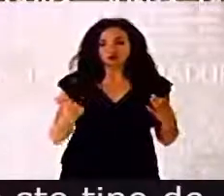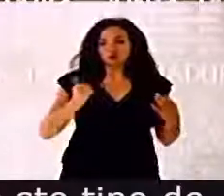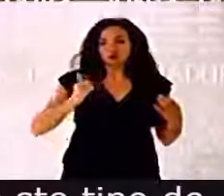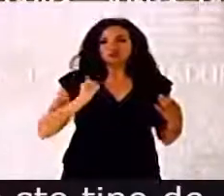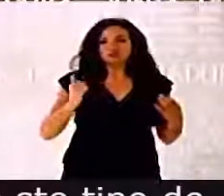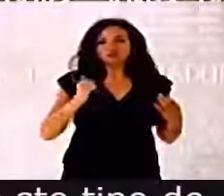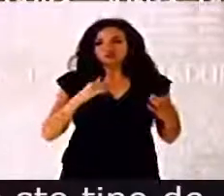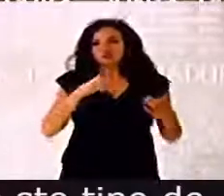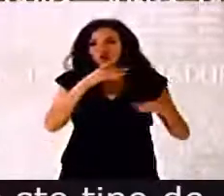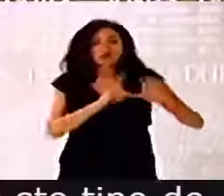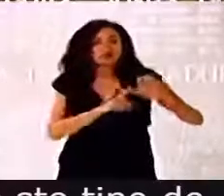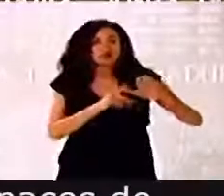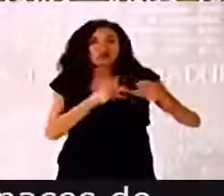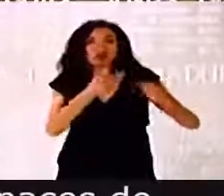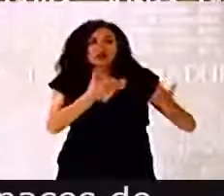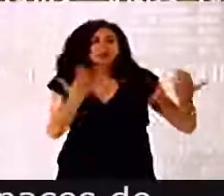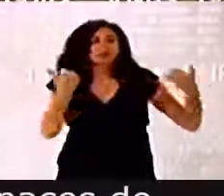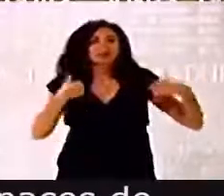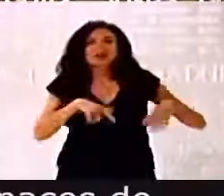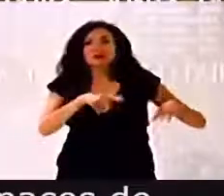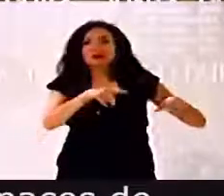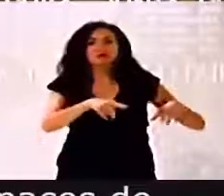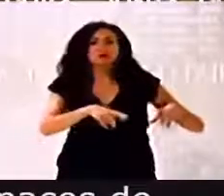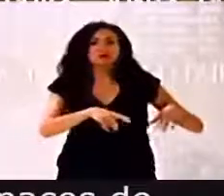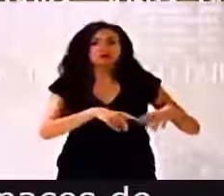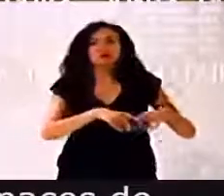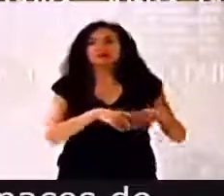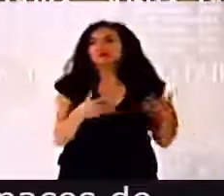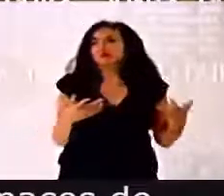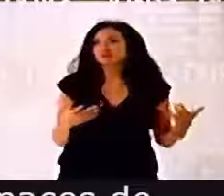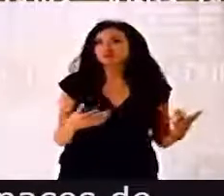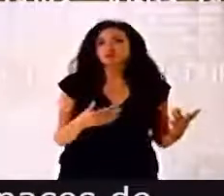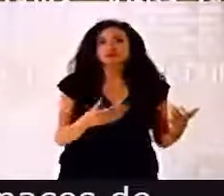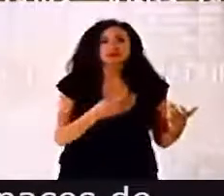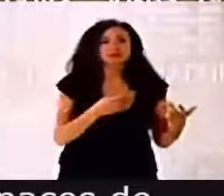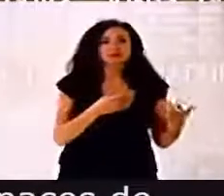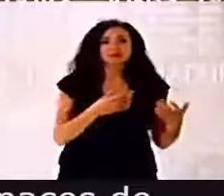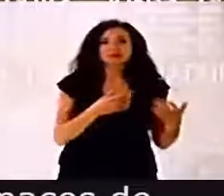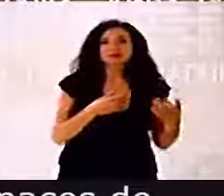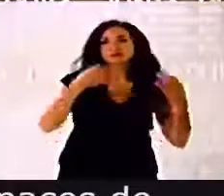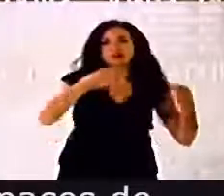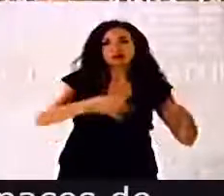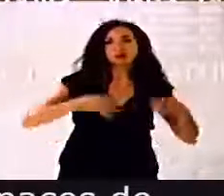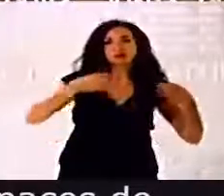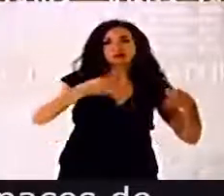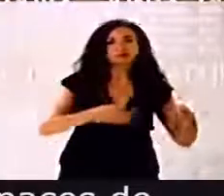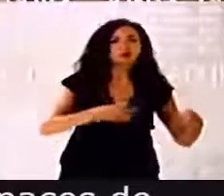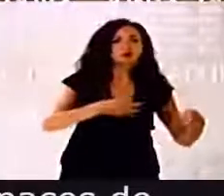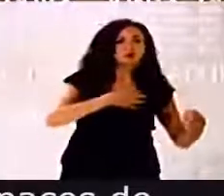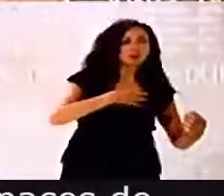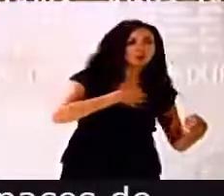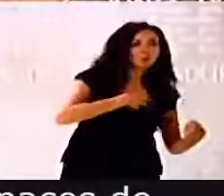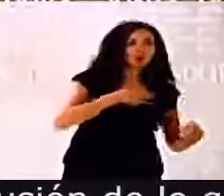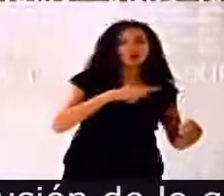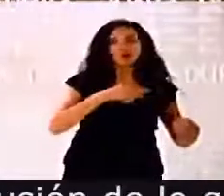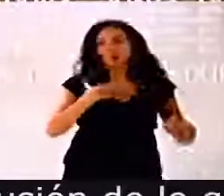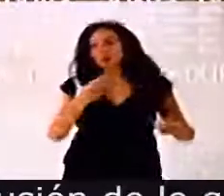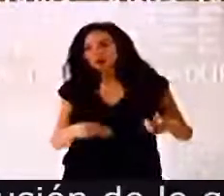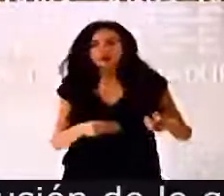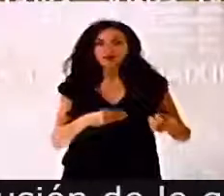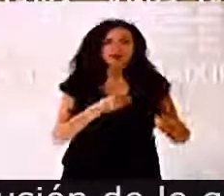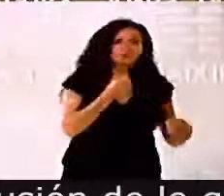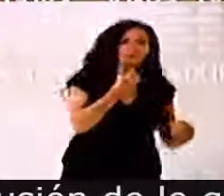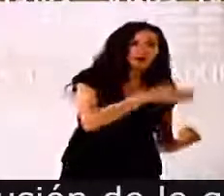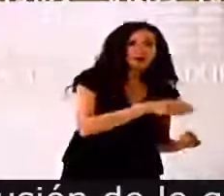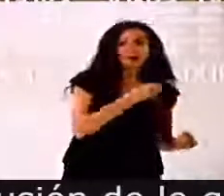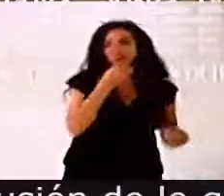estar Extremadura abocada a la eterna discusión de lo que se puede y no puede, o de lo que estaría bien o mal,